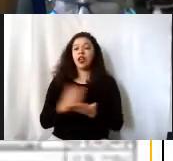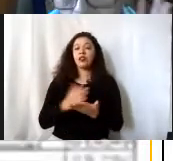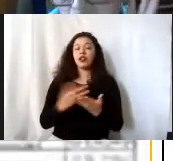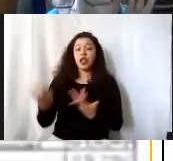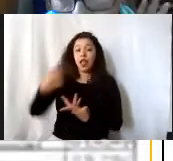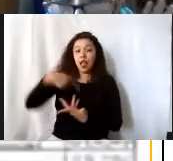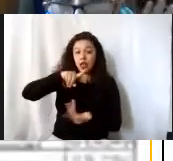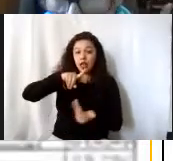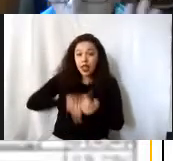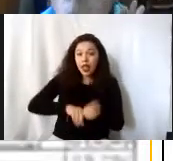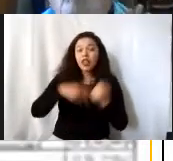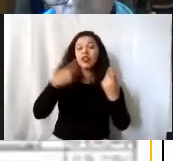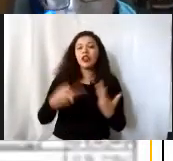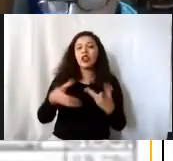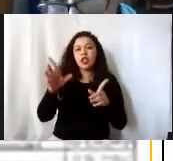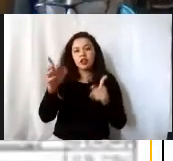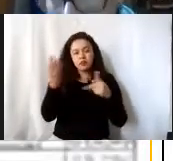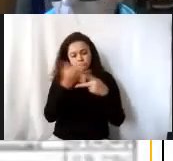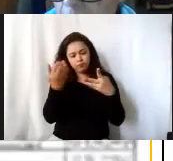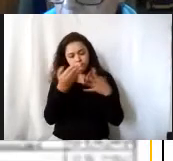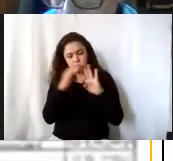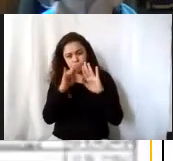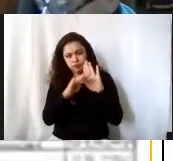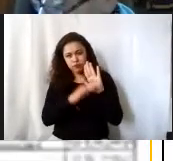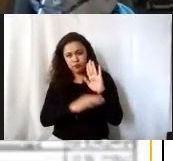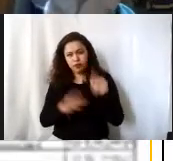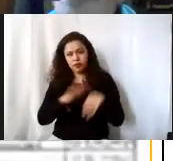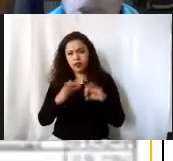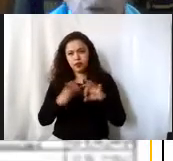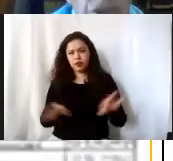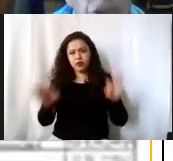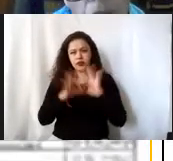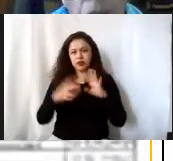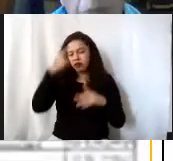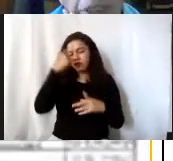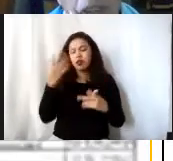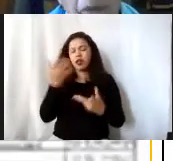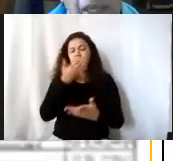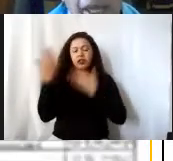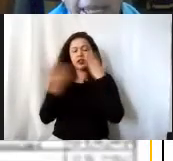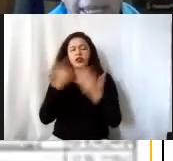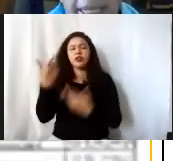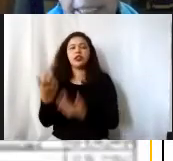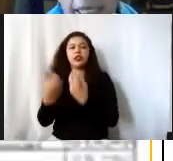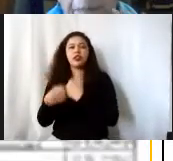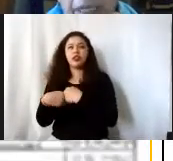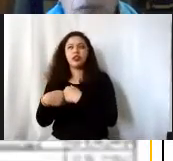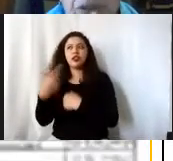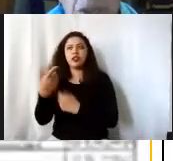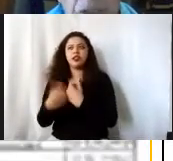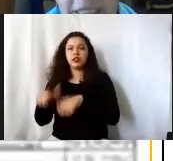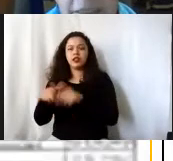de los criterios, que es lo fundamental en el estudio socioeconómico, ya